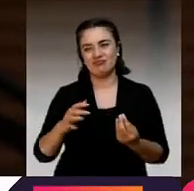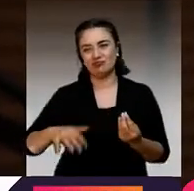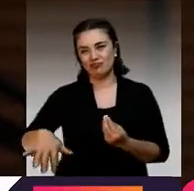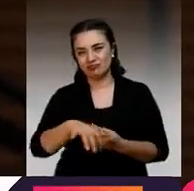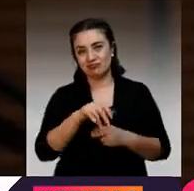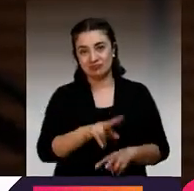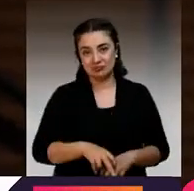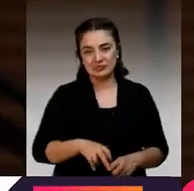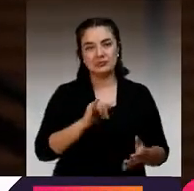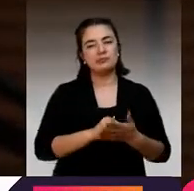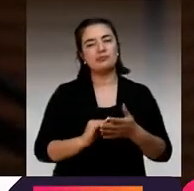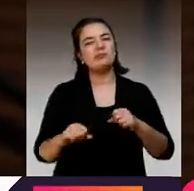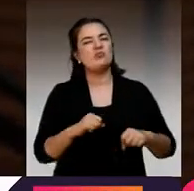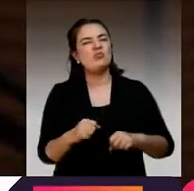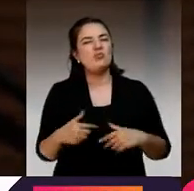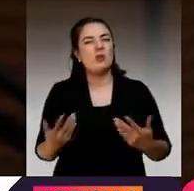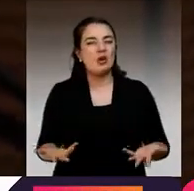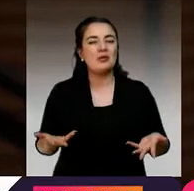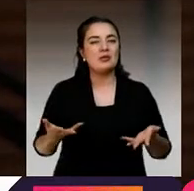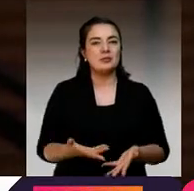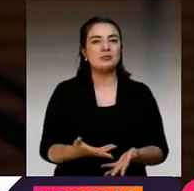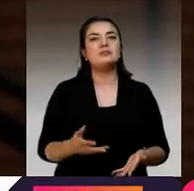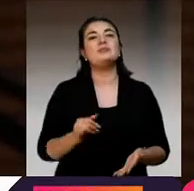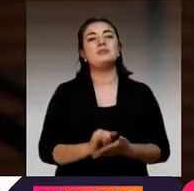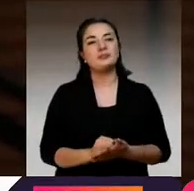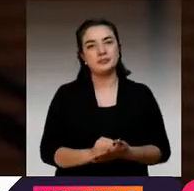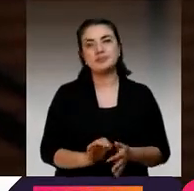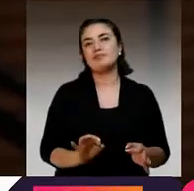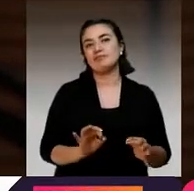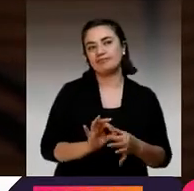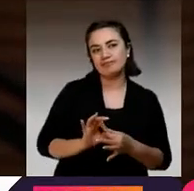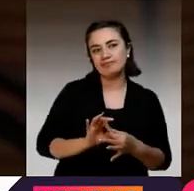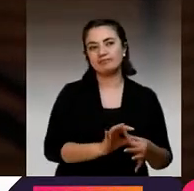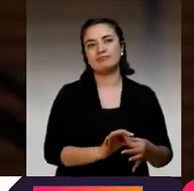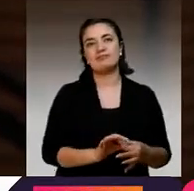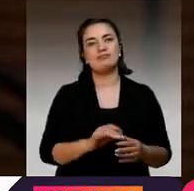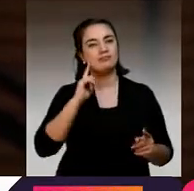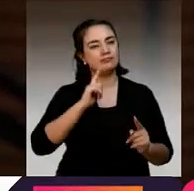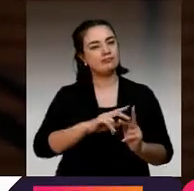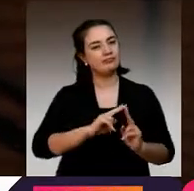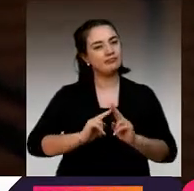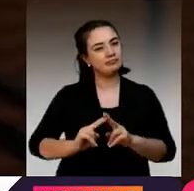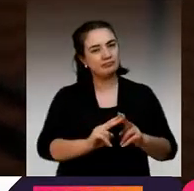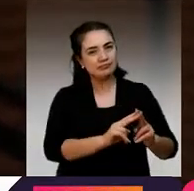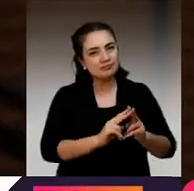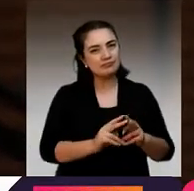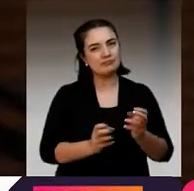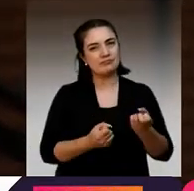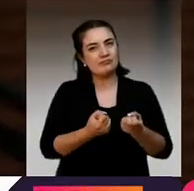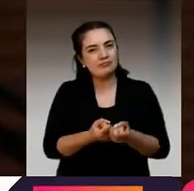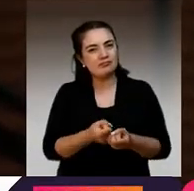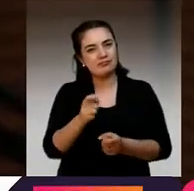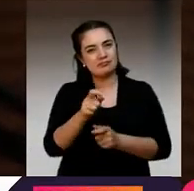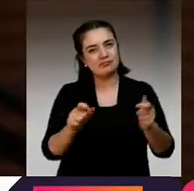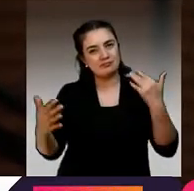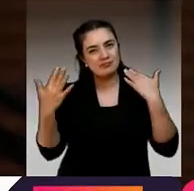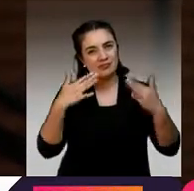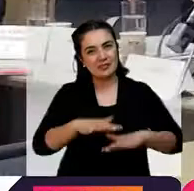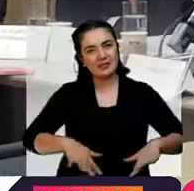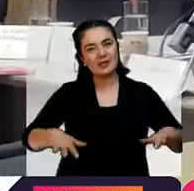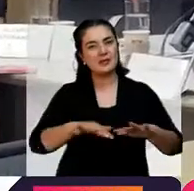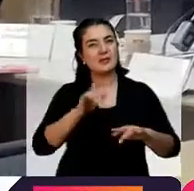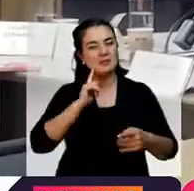actuar trabajando también con intermediación en el servicio de crédito, apoyar la financiación de los campesinos para que puedan desarrollar su